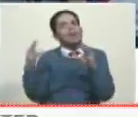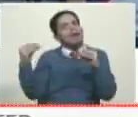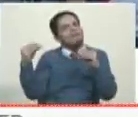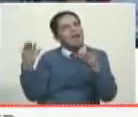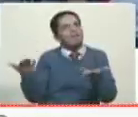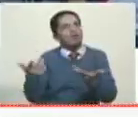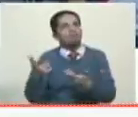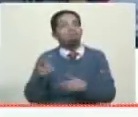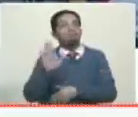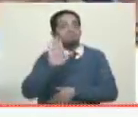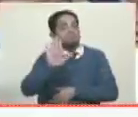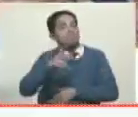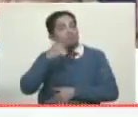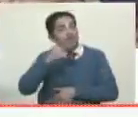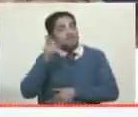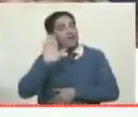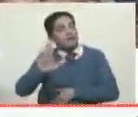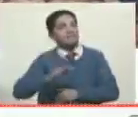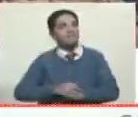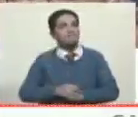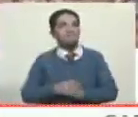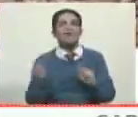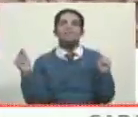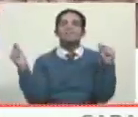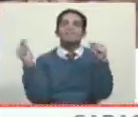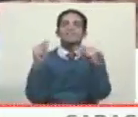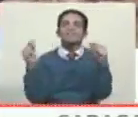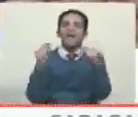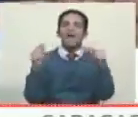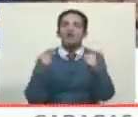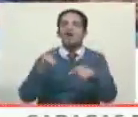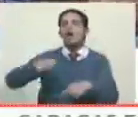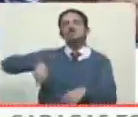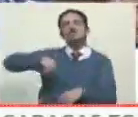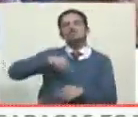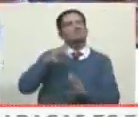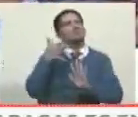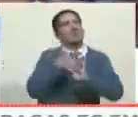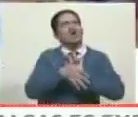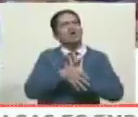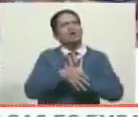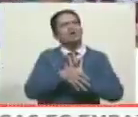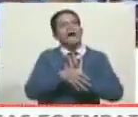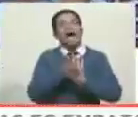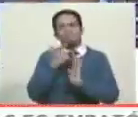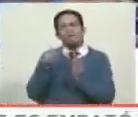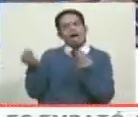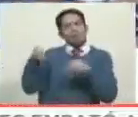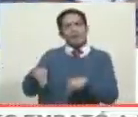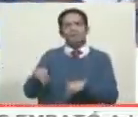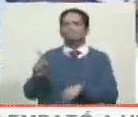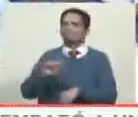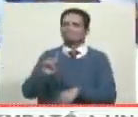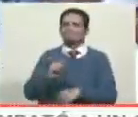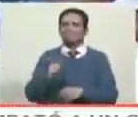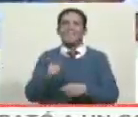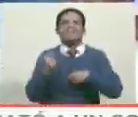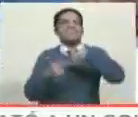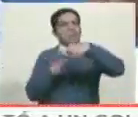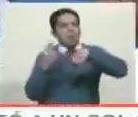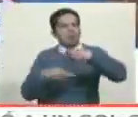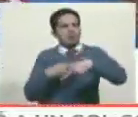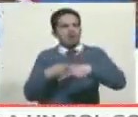política y al hogar para nosotros no significa capitular la revolución bolivariana no va capitular